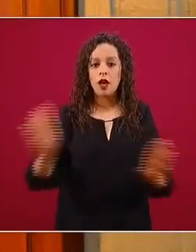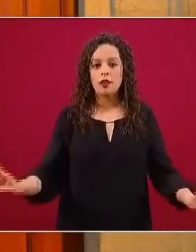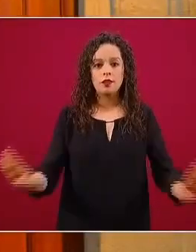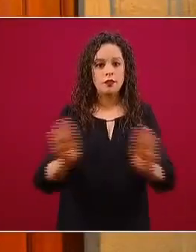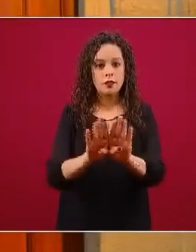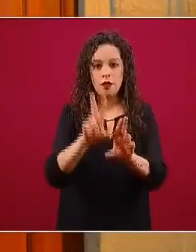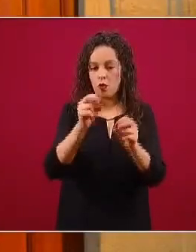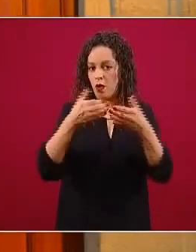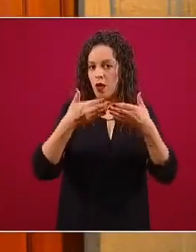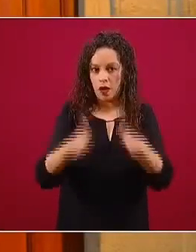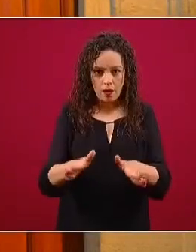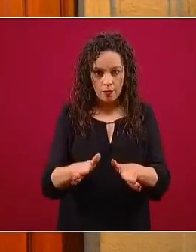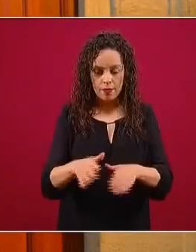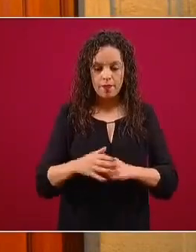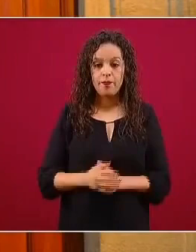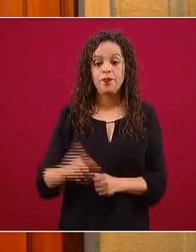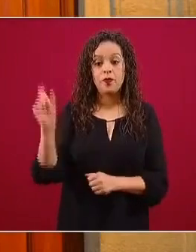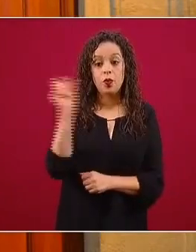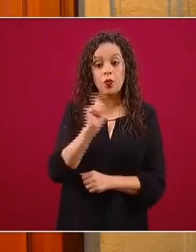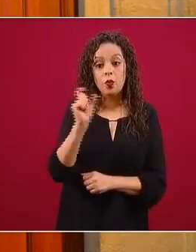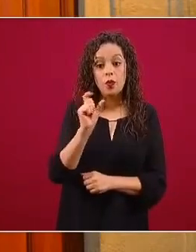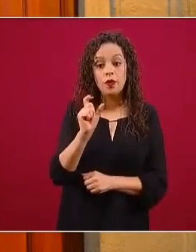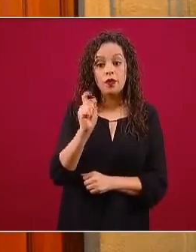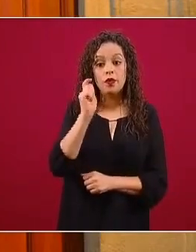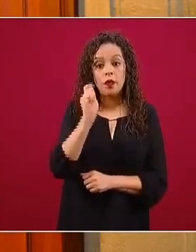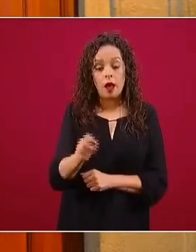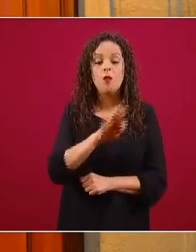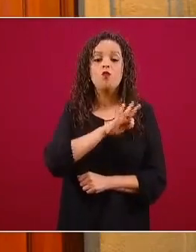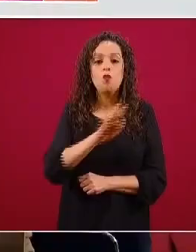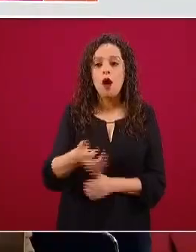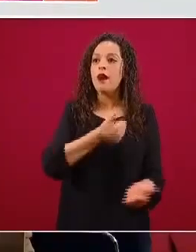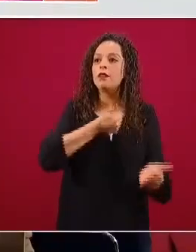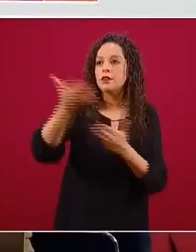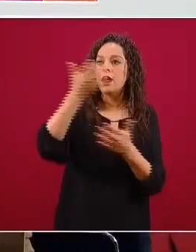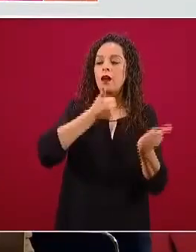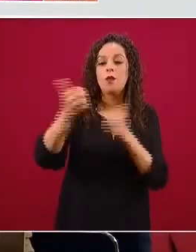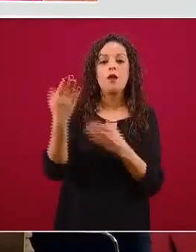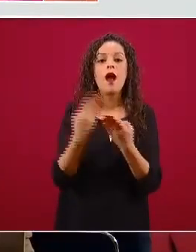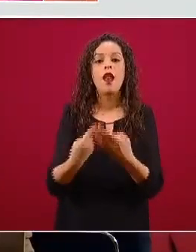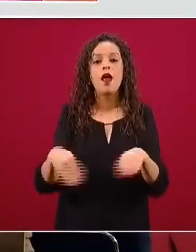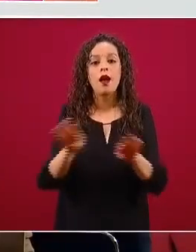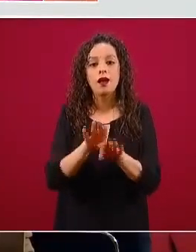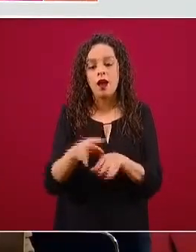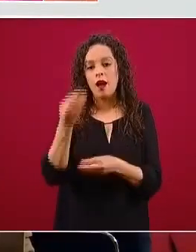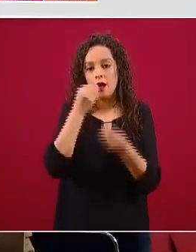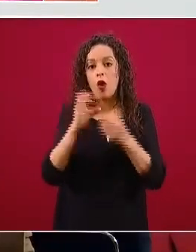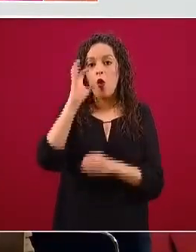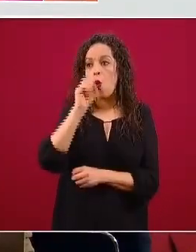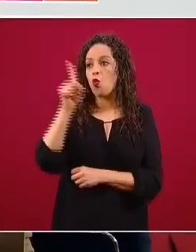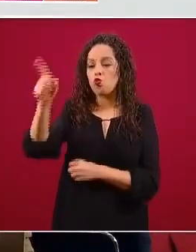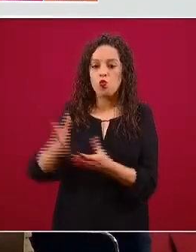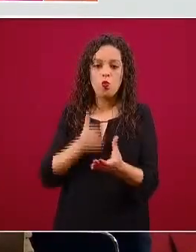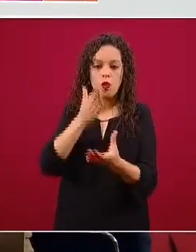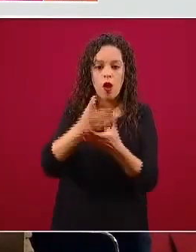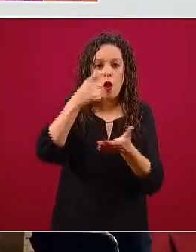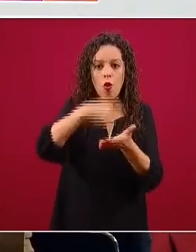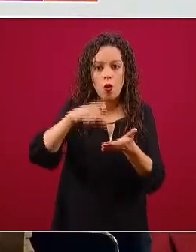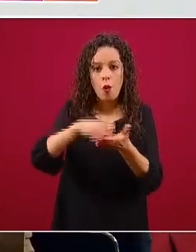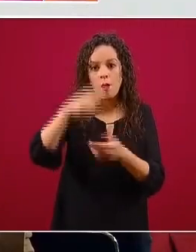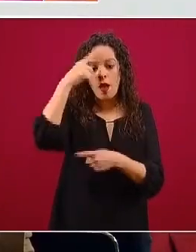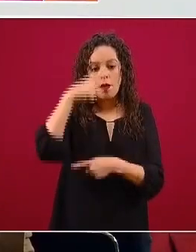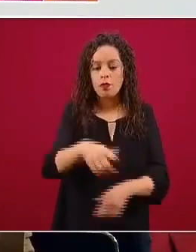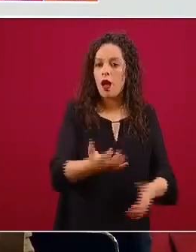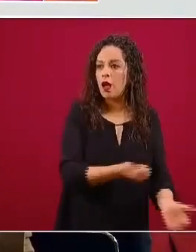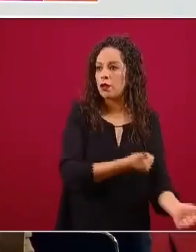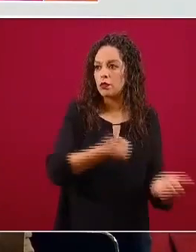solamente poder llevar a domicilio los alimentos o pasar a recogerlos si el establecimiento tiene